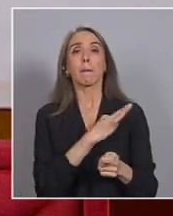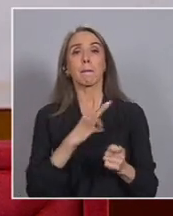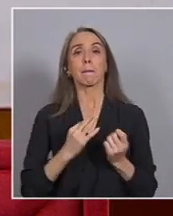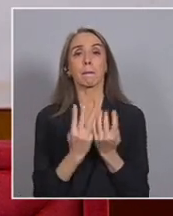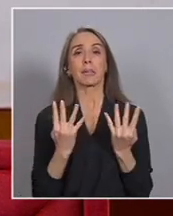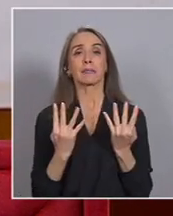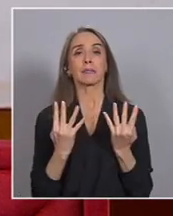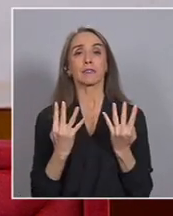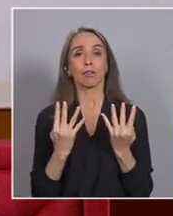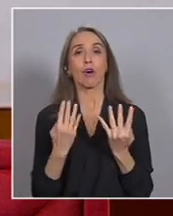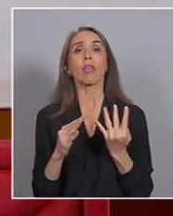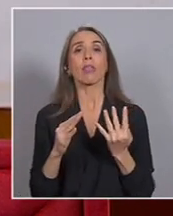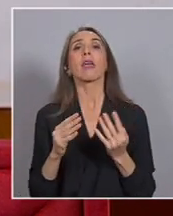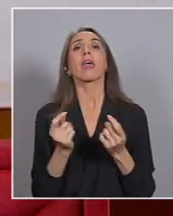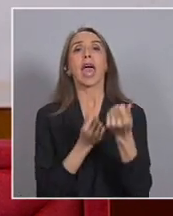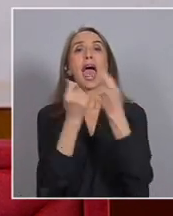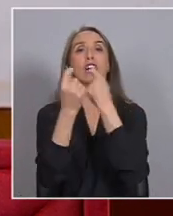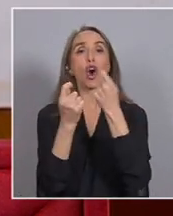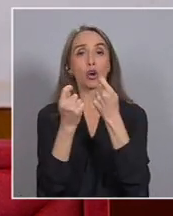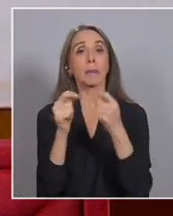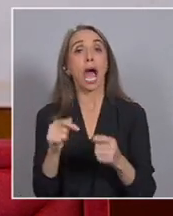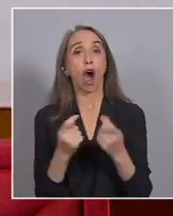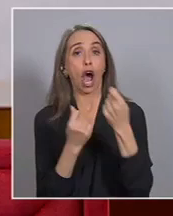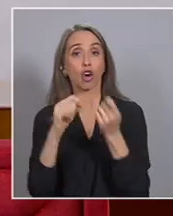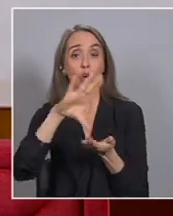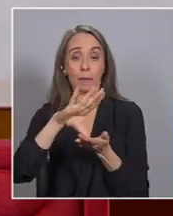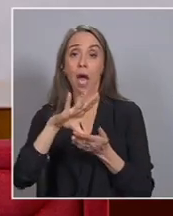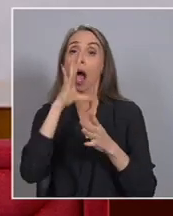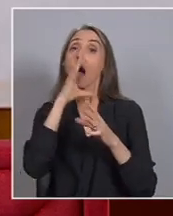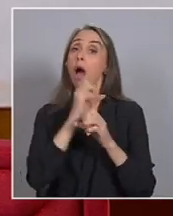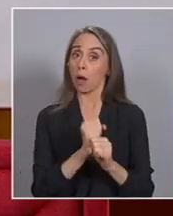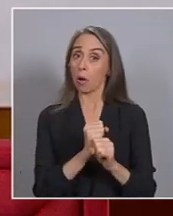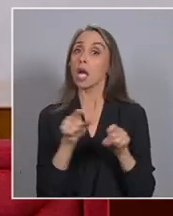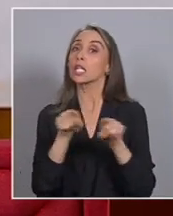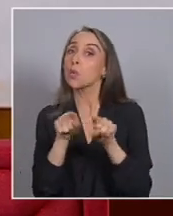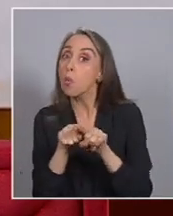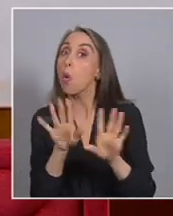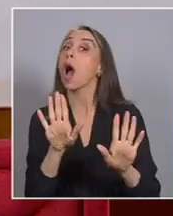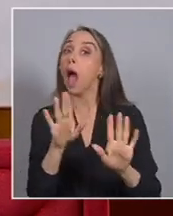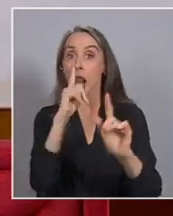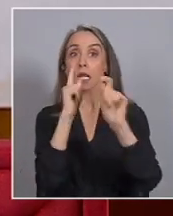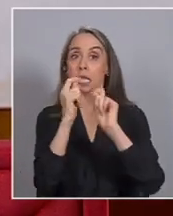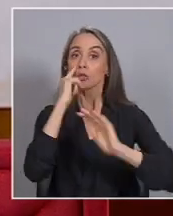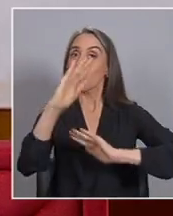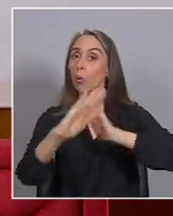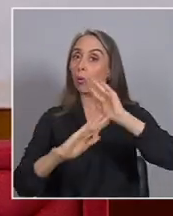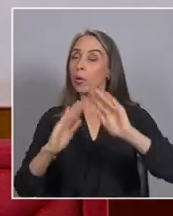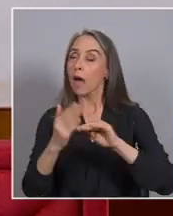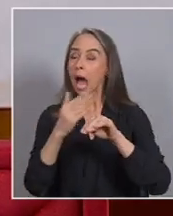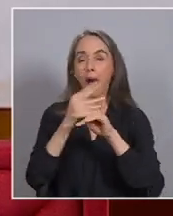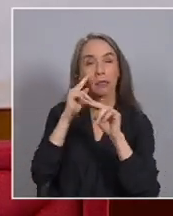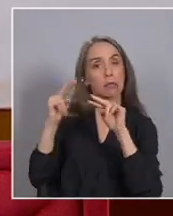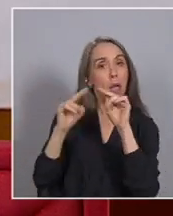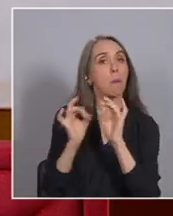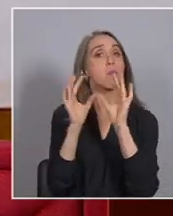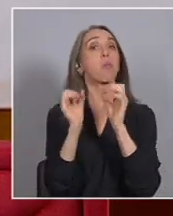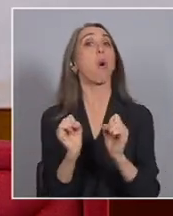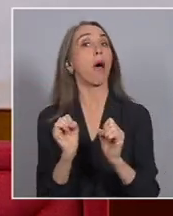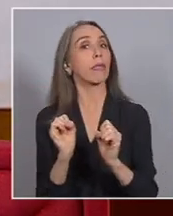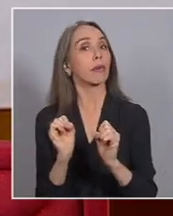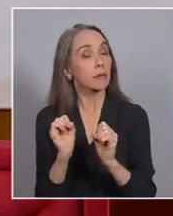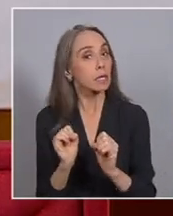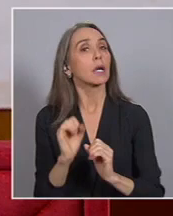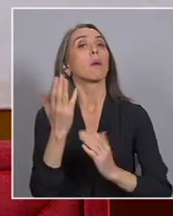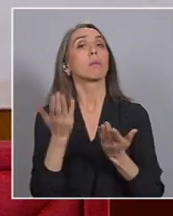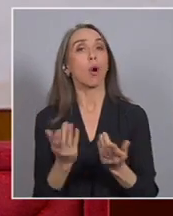gobierno. Tenemos una economía resiliente, no exenta de riesgos, que debemos cuidar y prever. Y por eso la